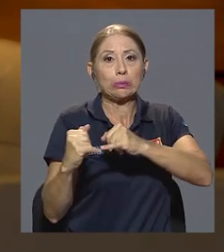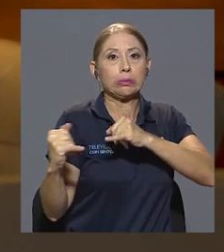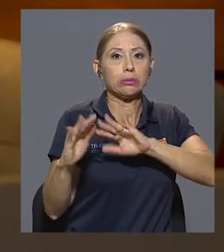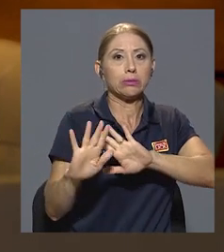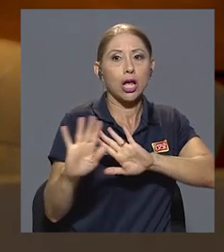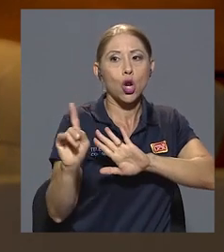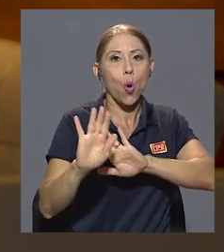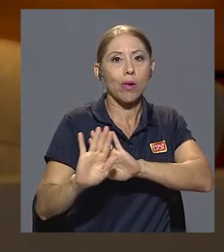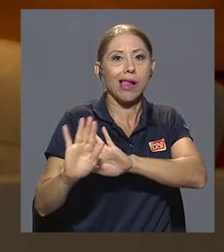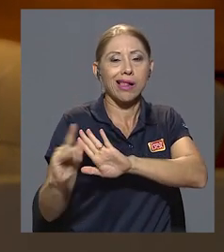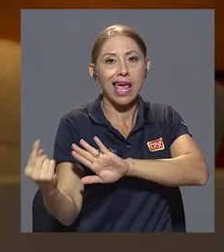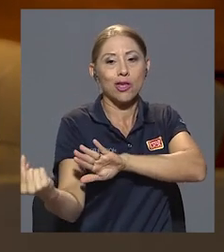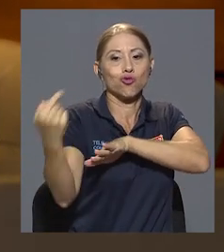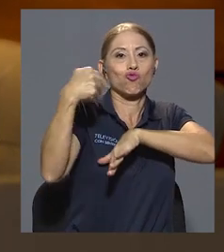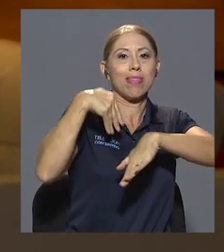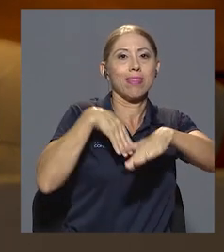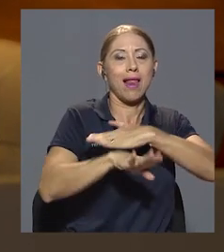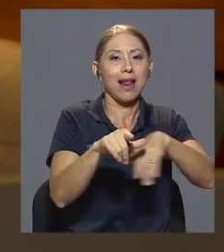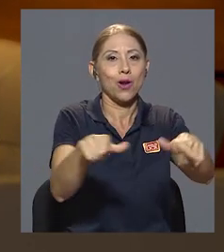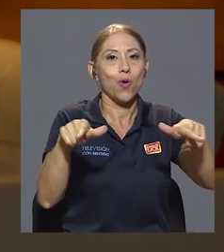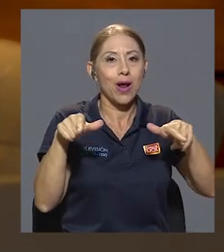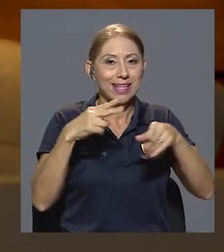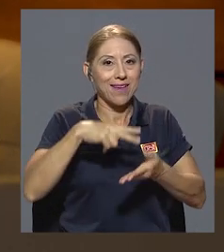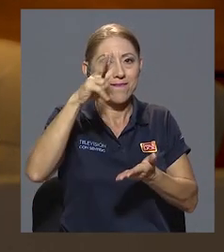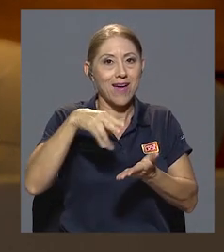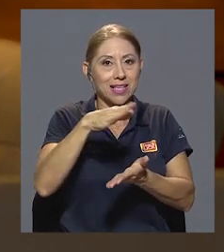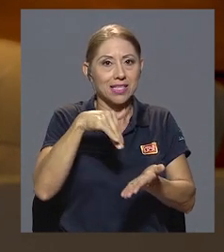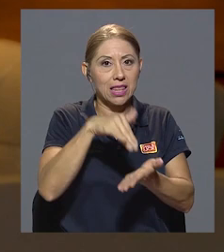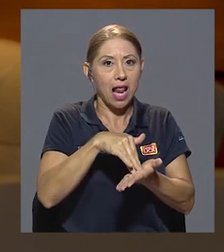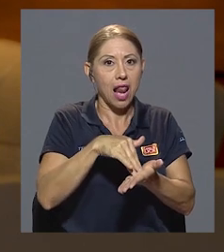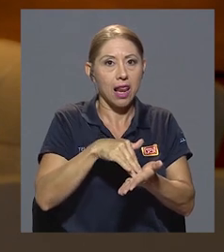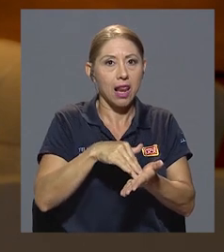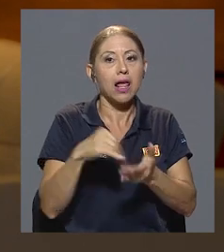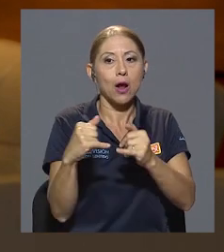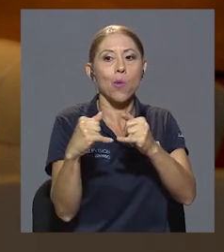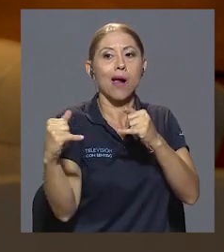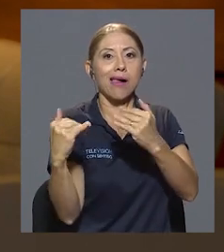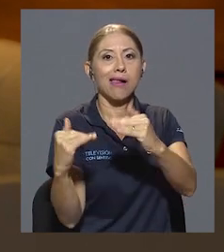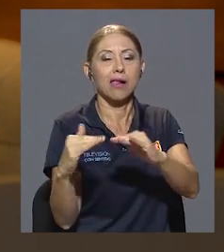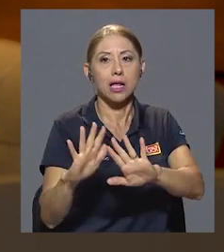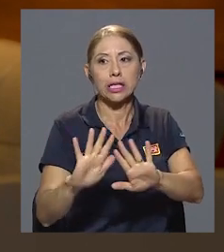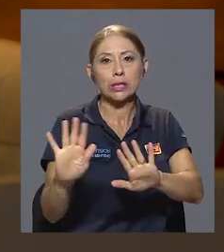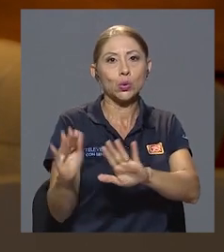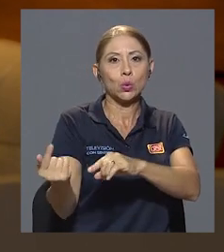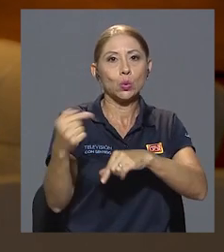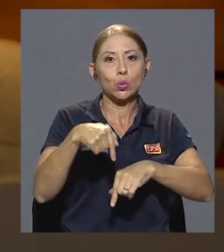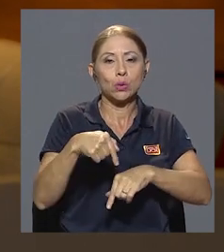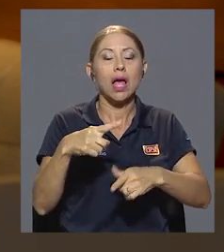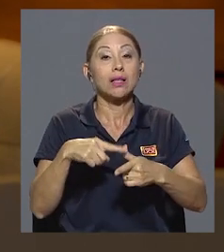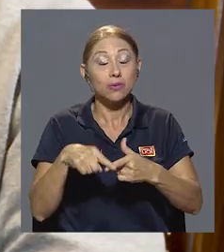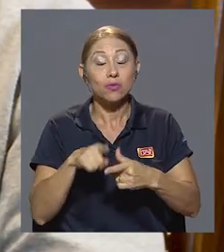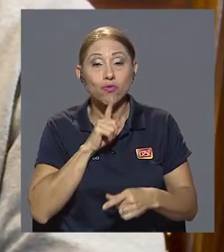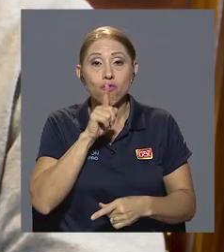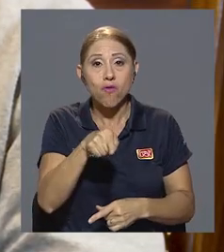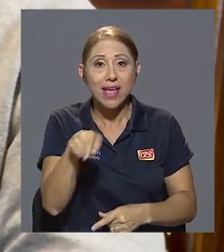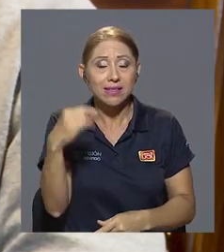no se quería que llegar a las zonas dejamos que nosotros llamamos el valle central de manera que que sin duda